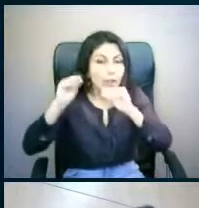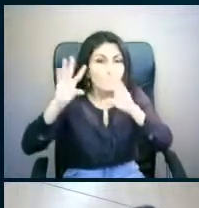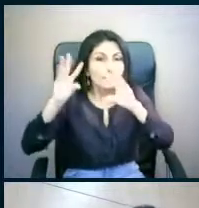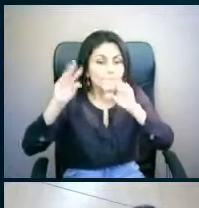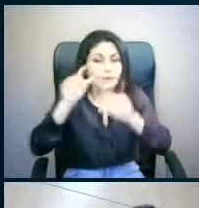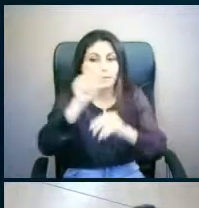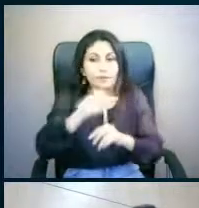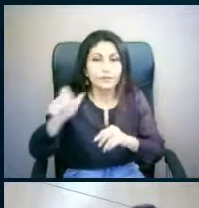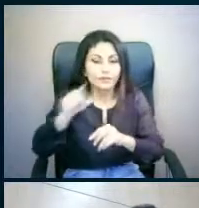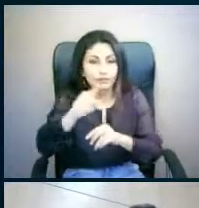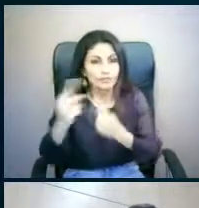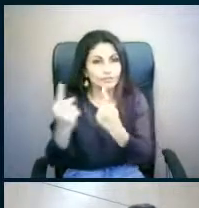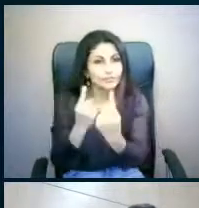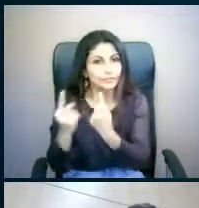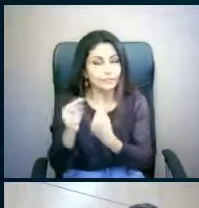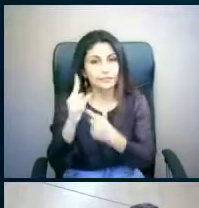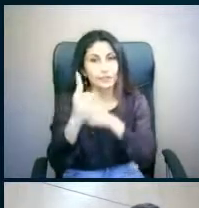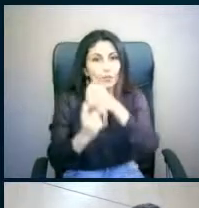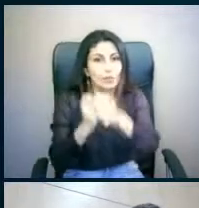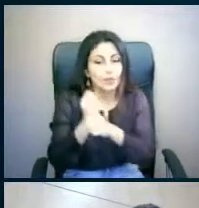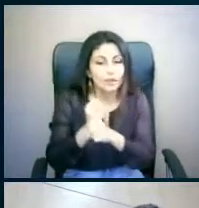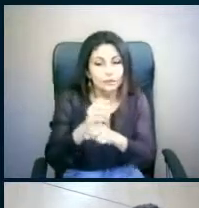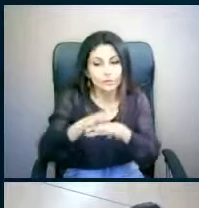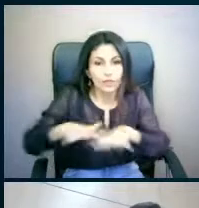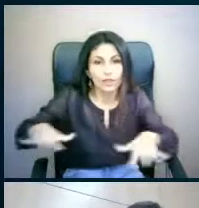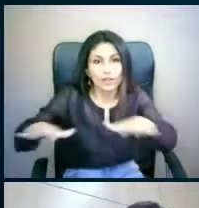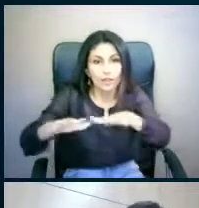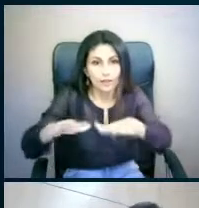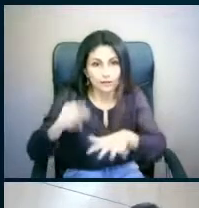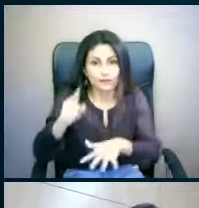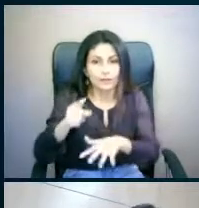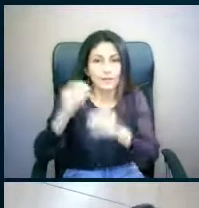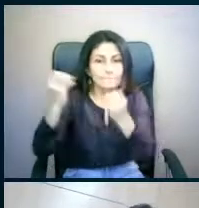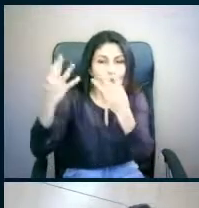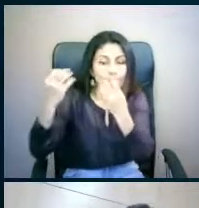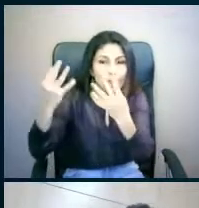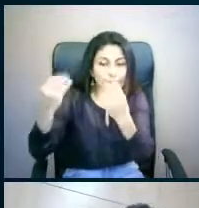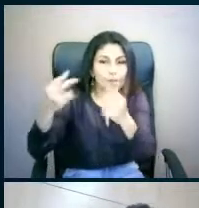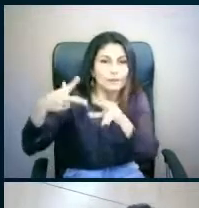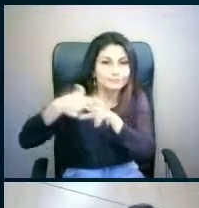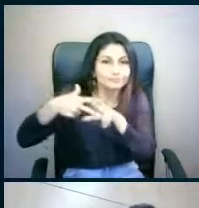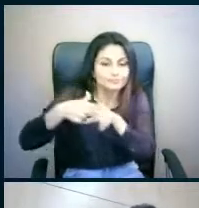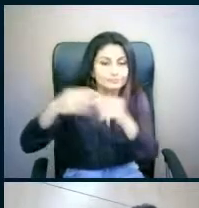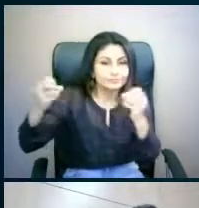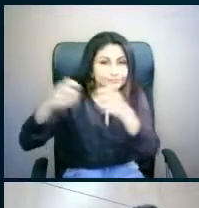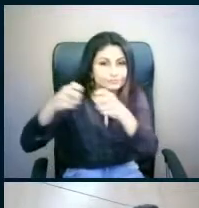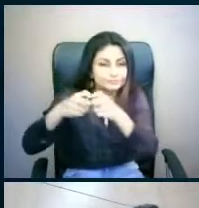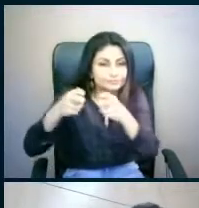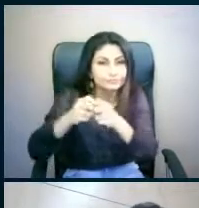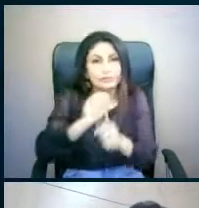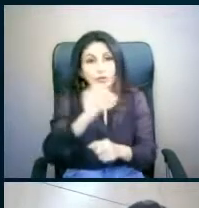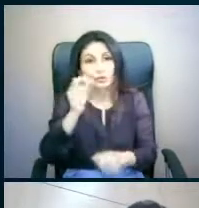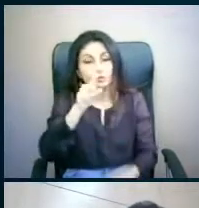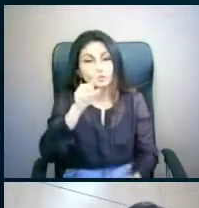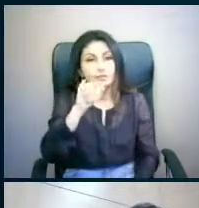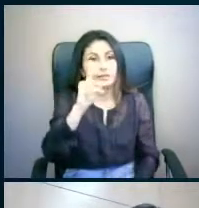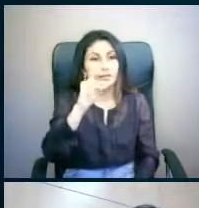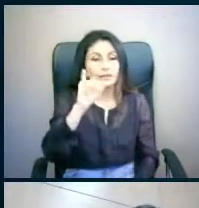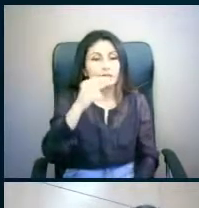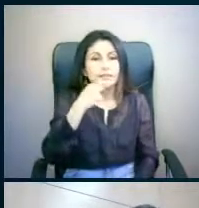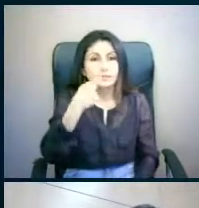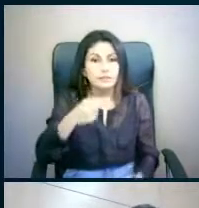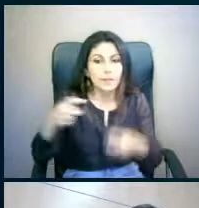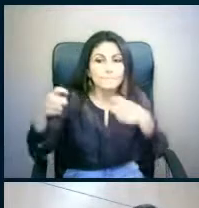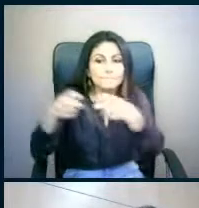cliente, por año y por área. El SAIDI es un indicador que mide la duración de